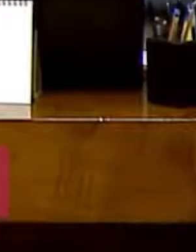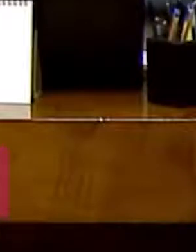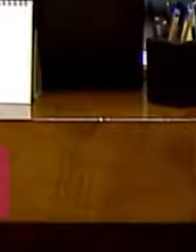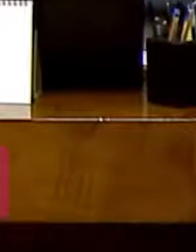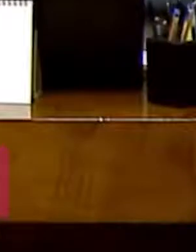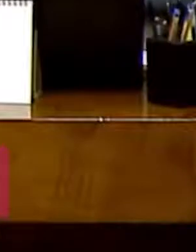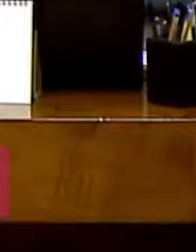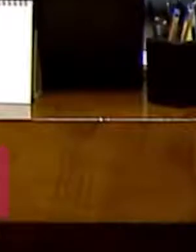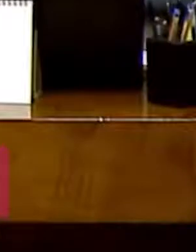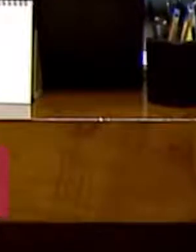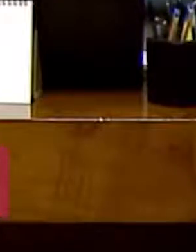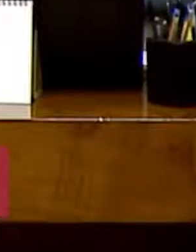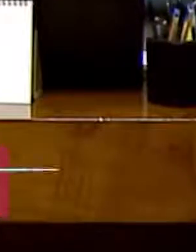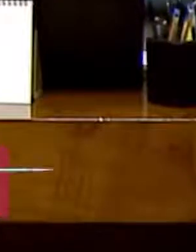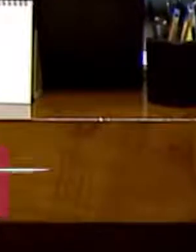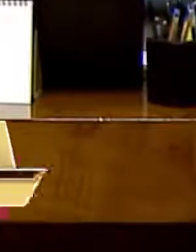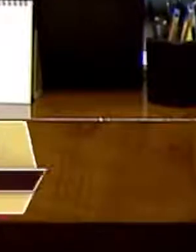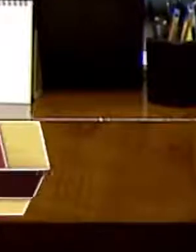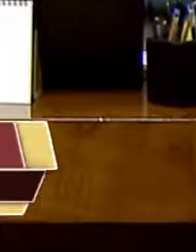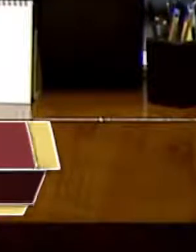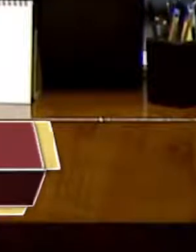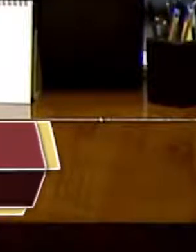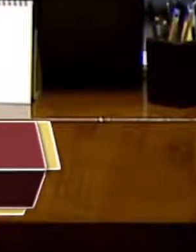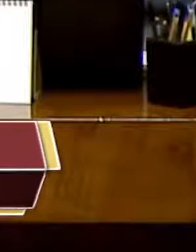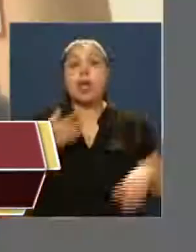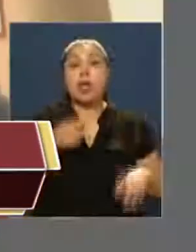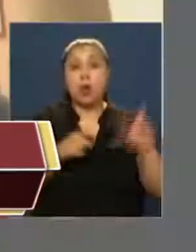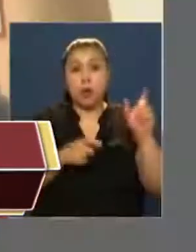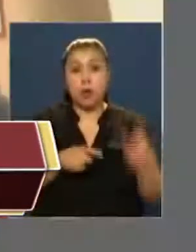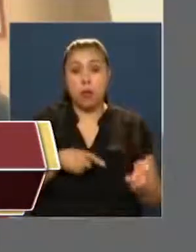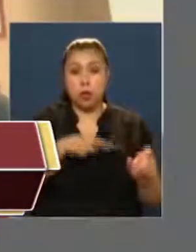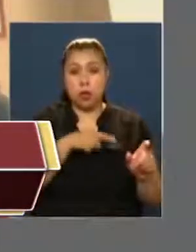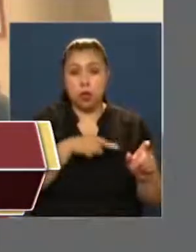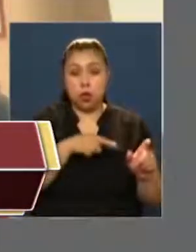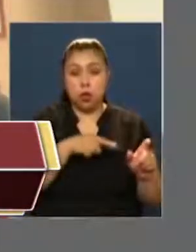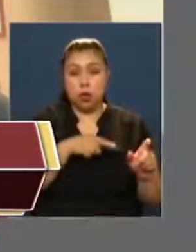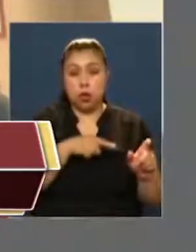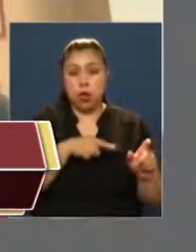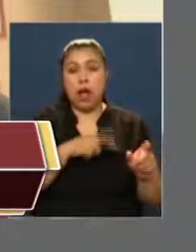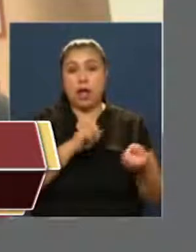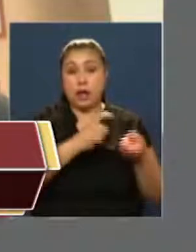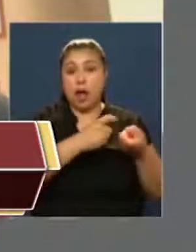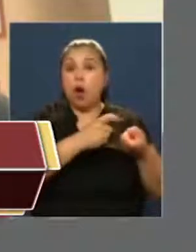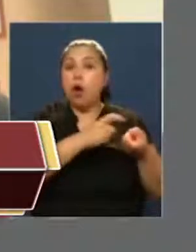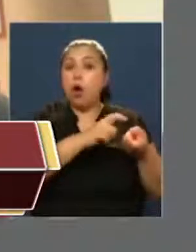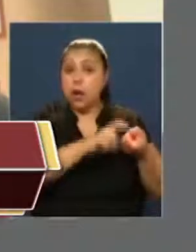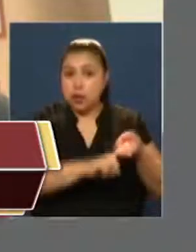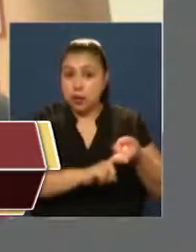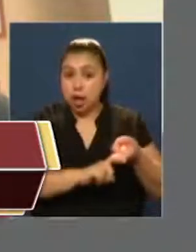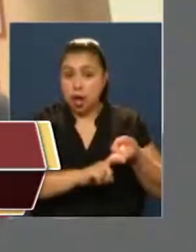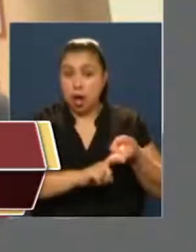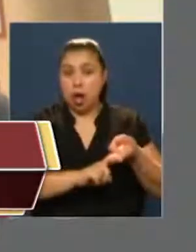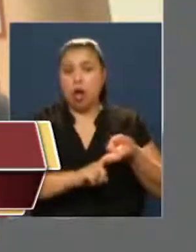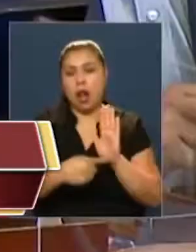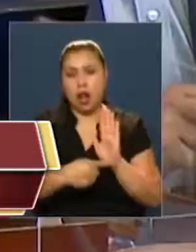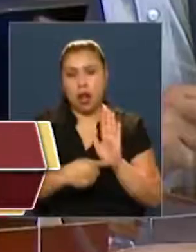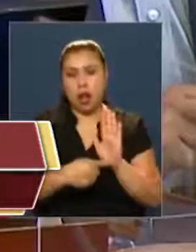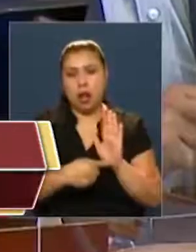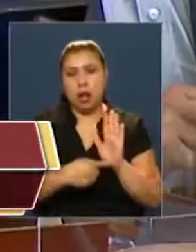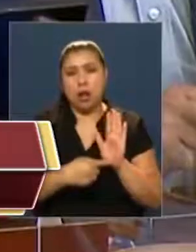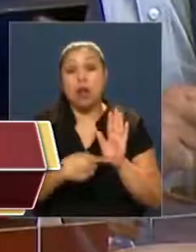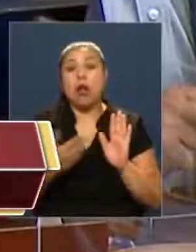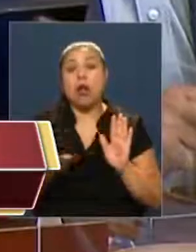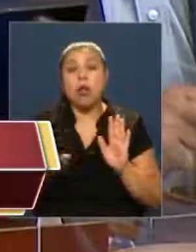También como ley de la República se podrá promulgar la moción que amplía la posibilidad de donación de órganos para trasplante entre personas